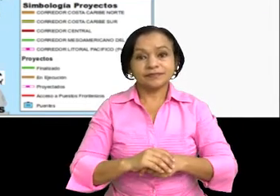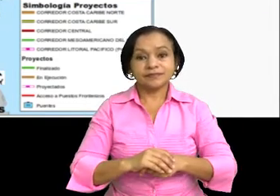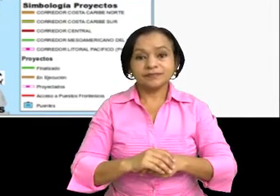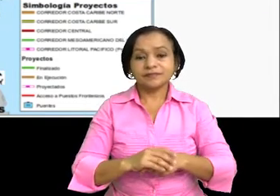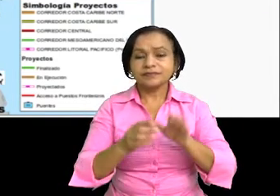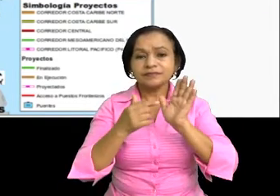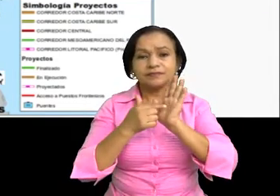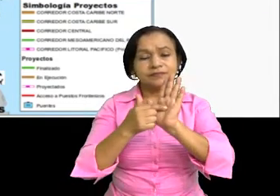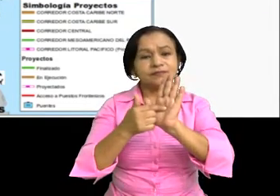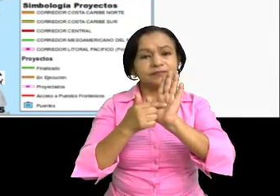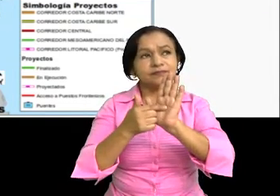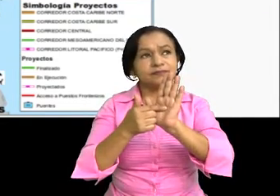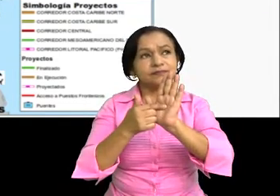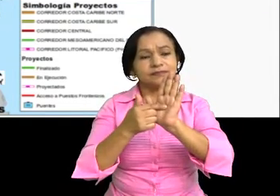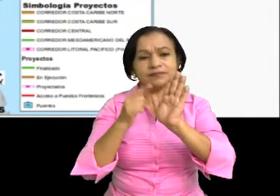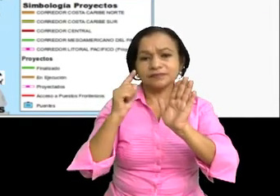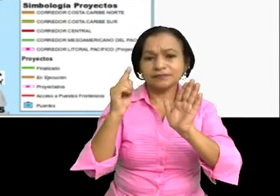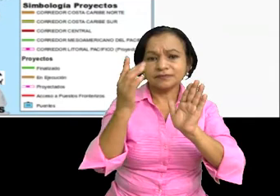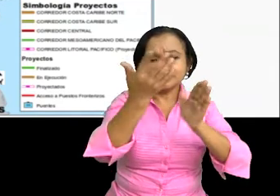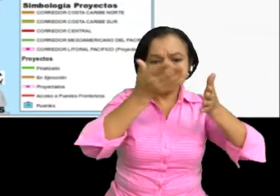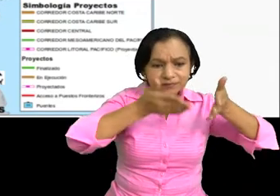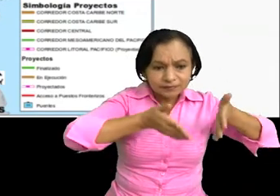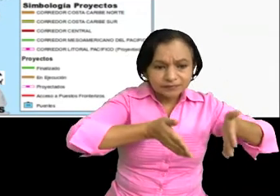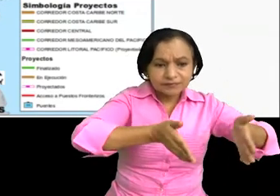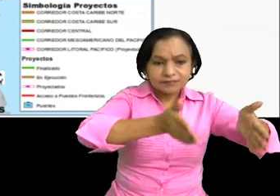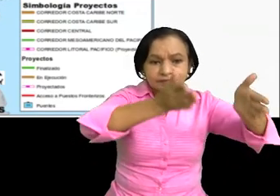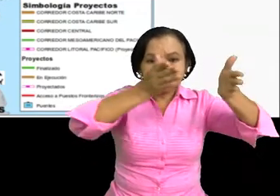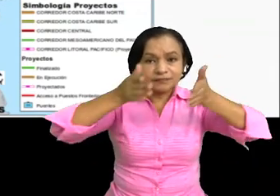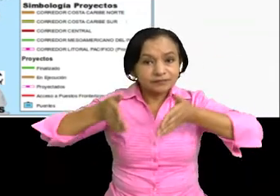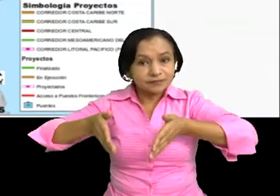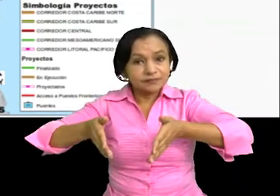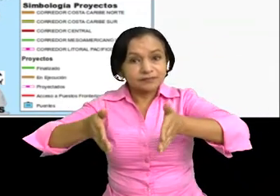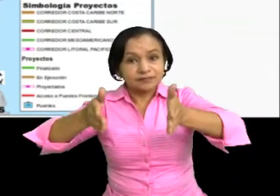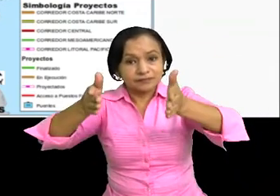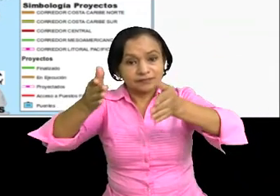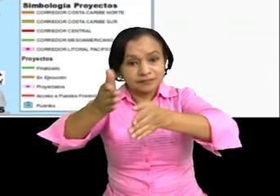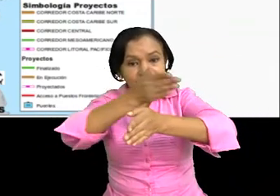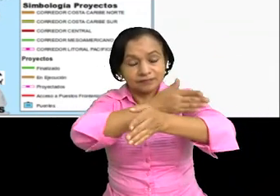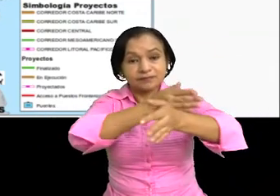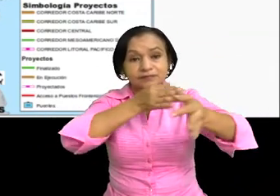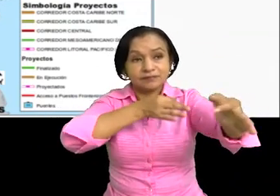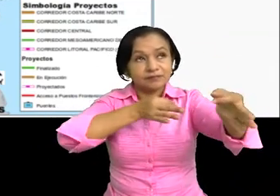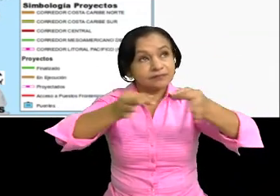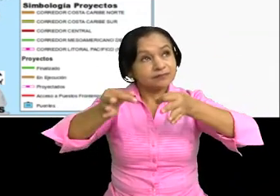Por ejemplo, todas, sí, sí, estas carreteras que he mencionado